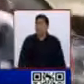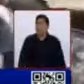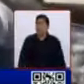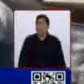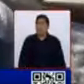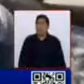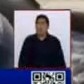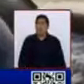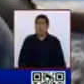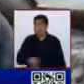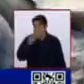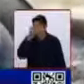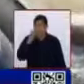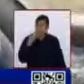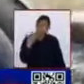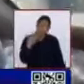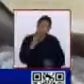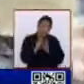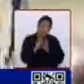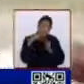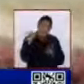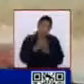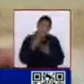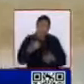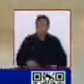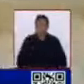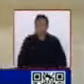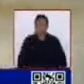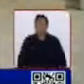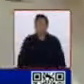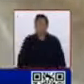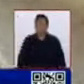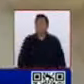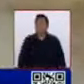A 5 minutos de llegar a Machacamarca ya.